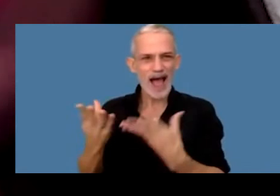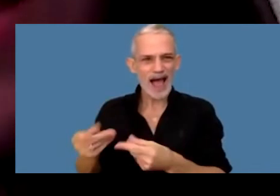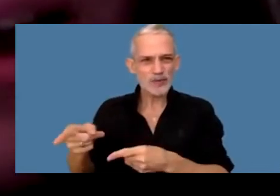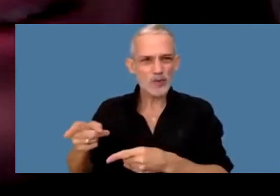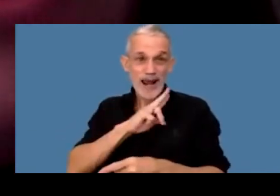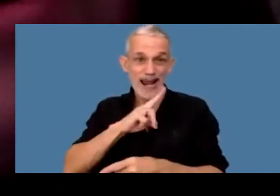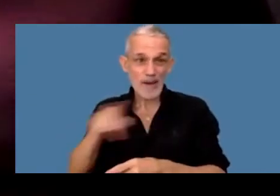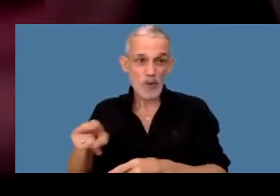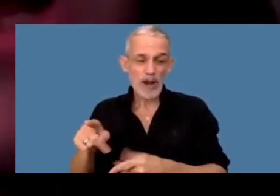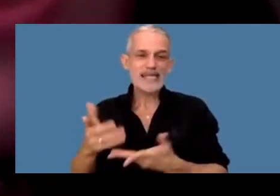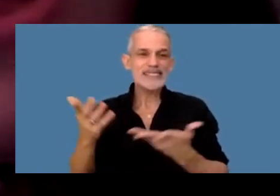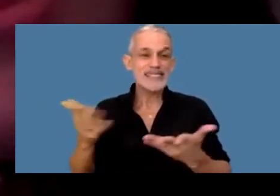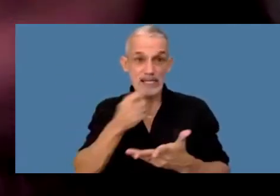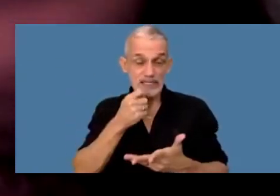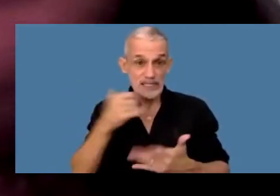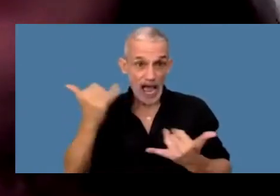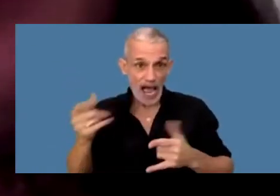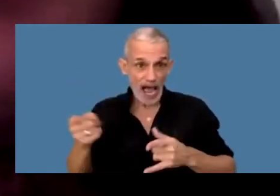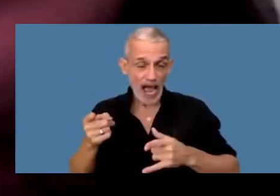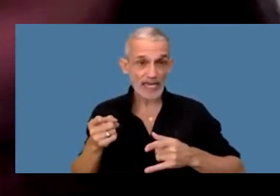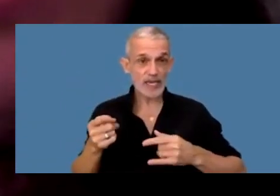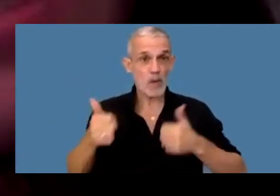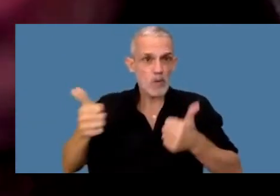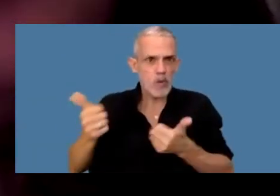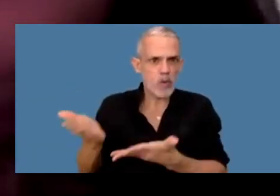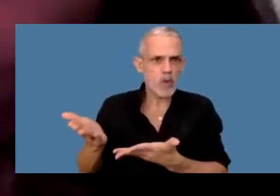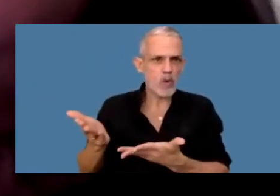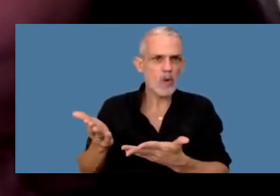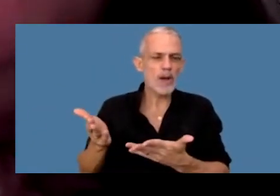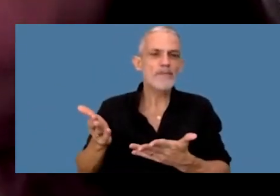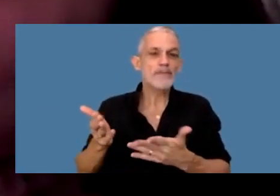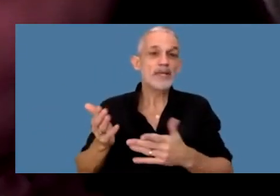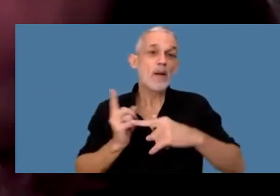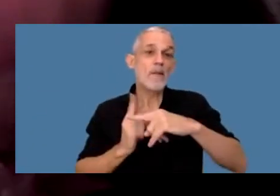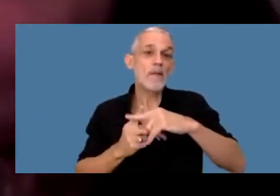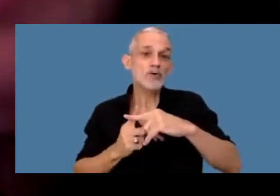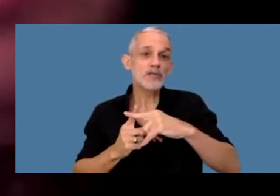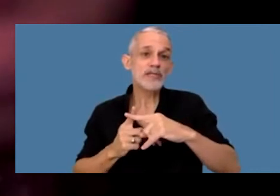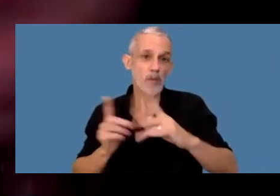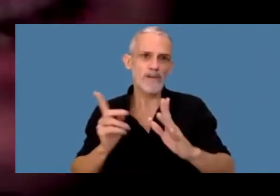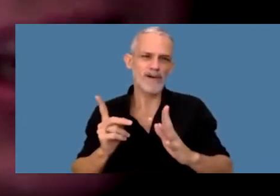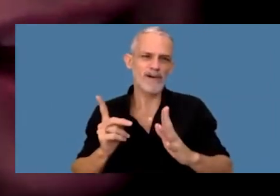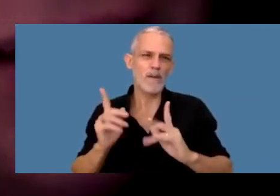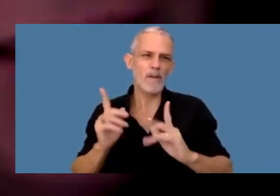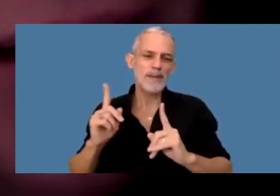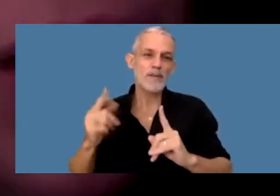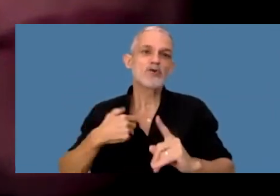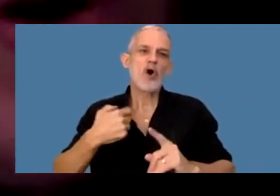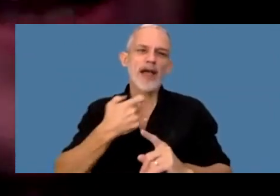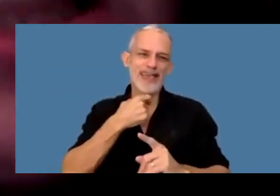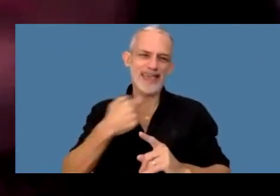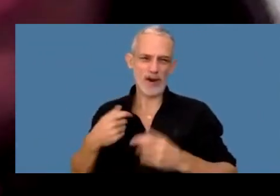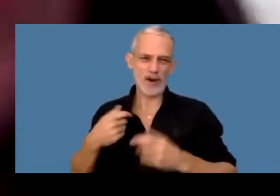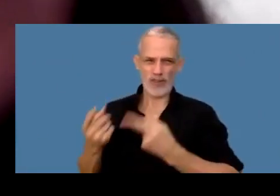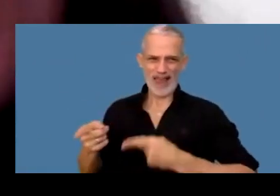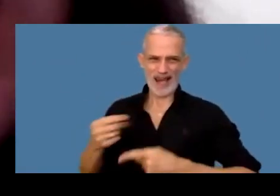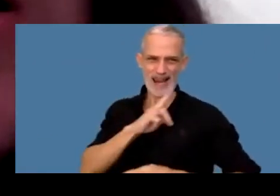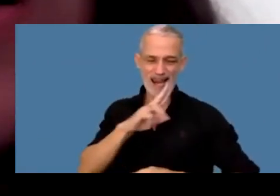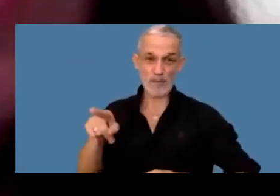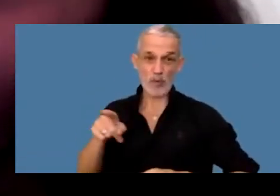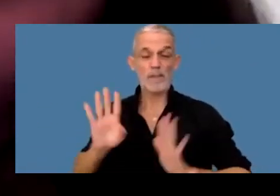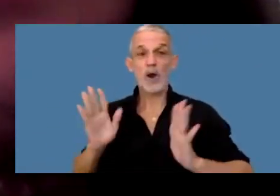se interviene, en el mejor de los casos, creyendo que con esa intervención vamos a mejorar por algún motivo el